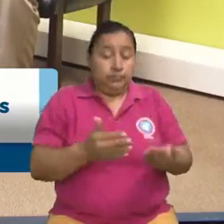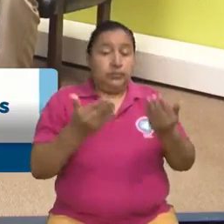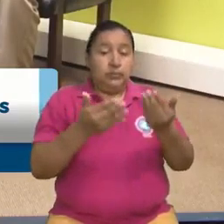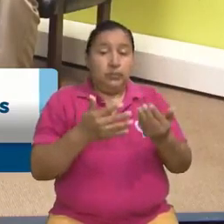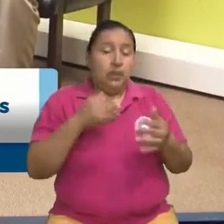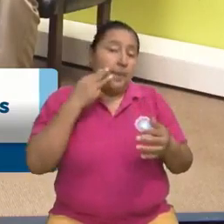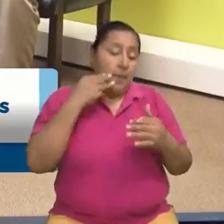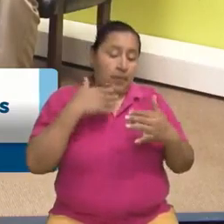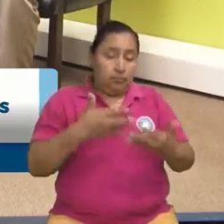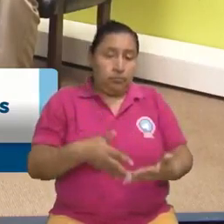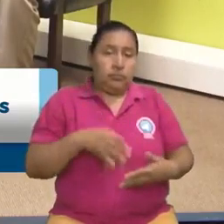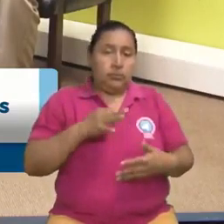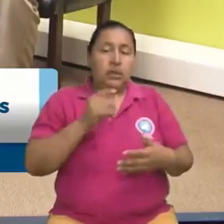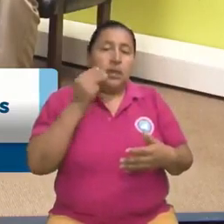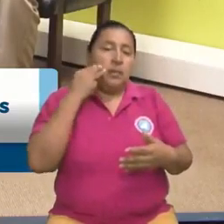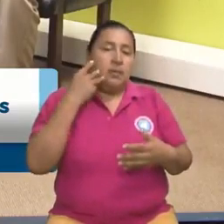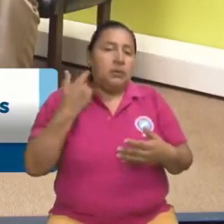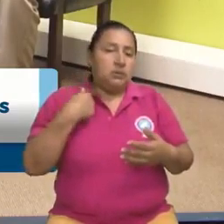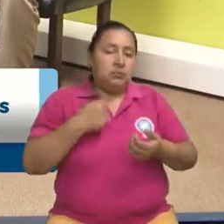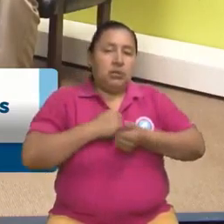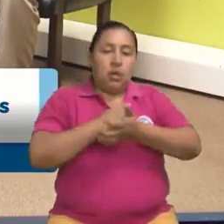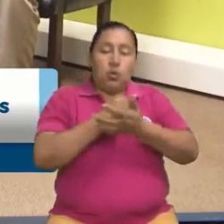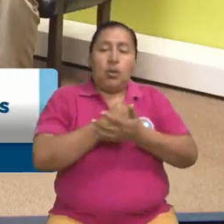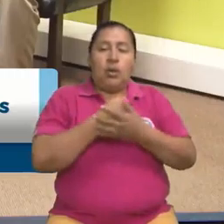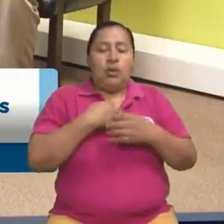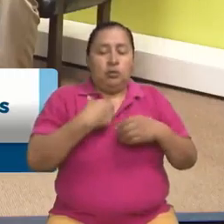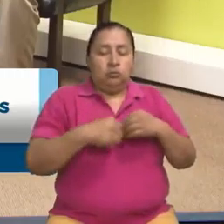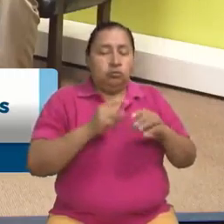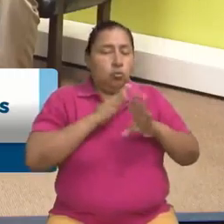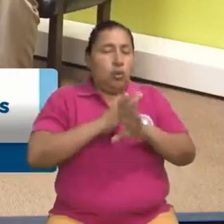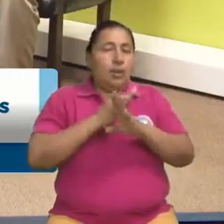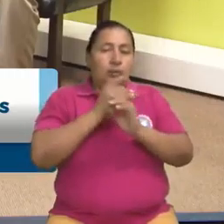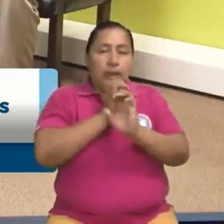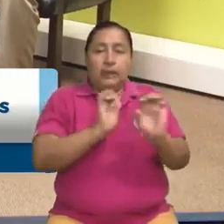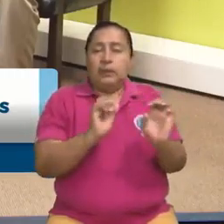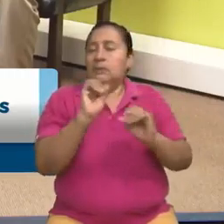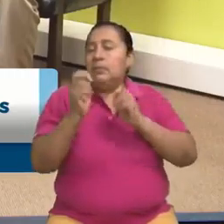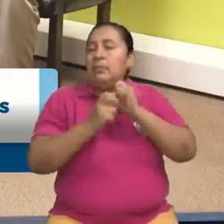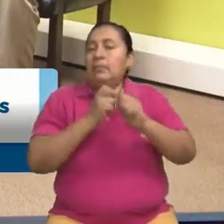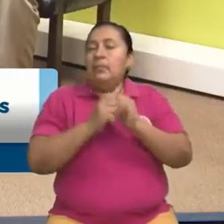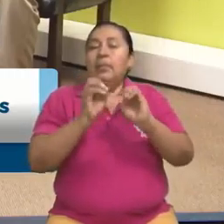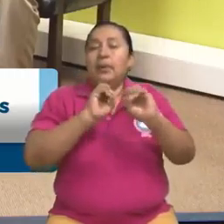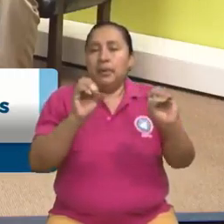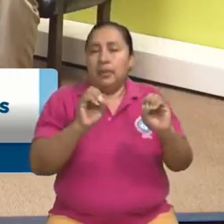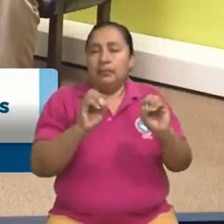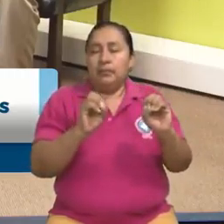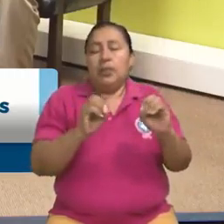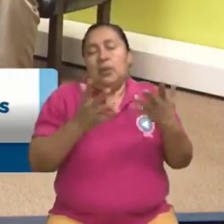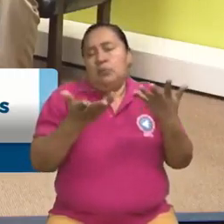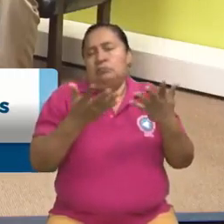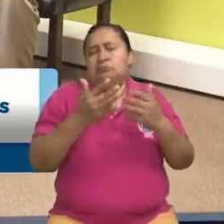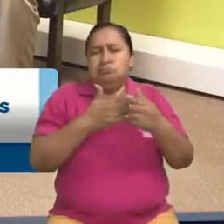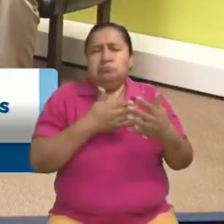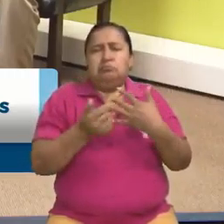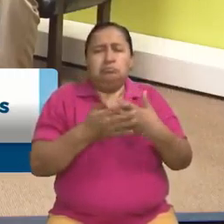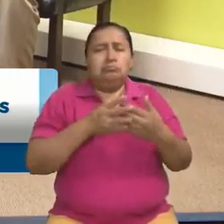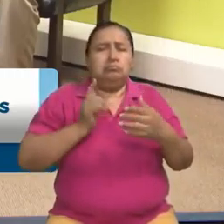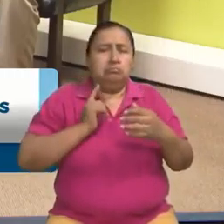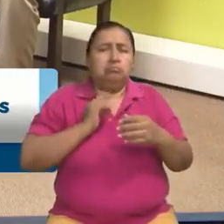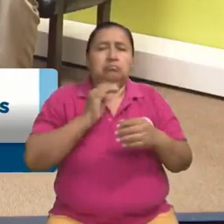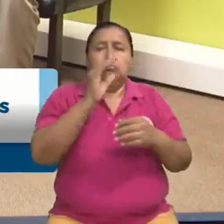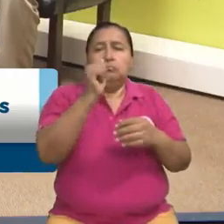de su madre. Usted decía que la madre sirve como protección para que el niño no presente ninguna dificultad a pesar de tener una